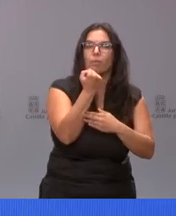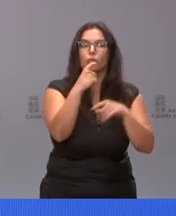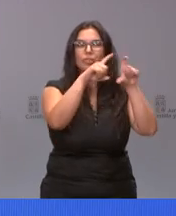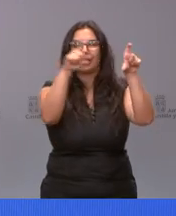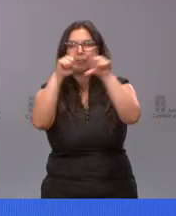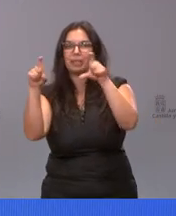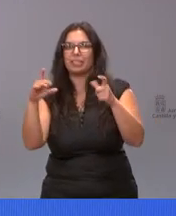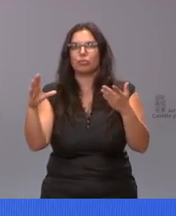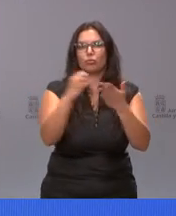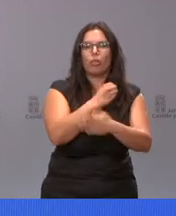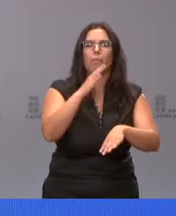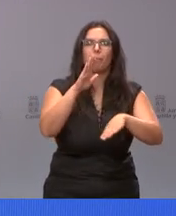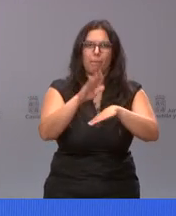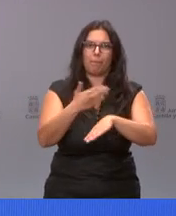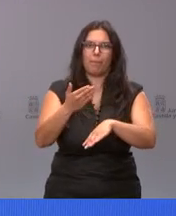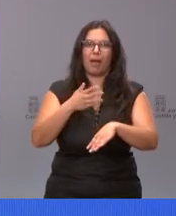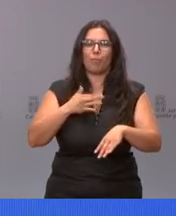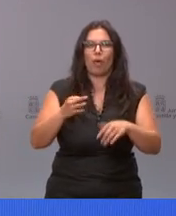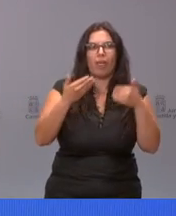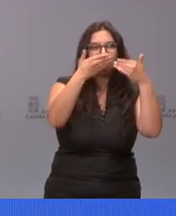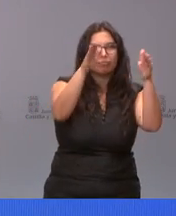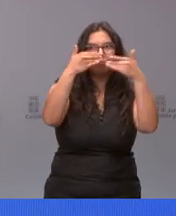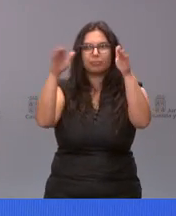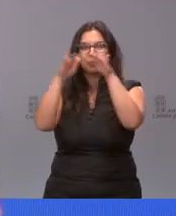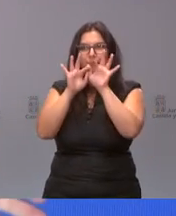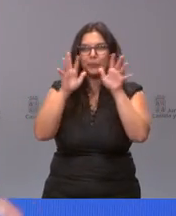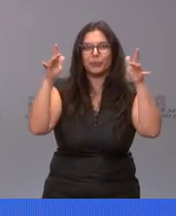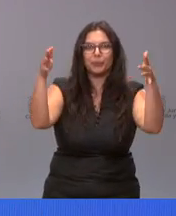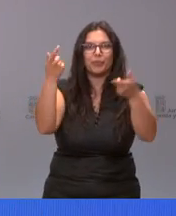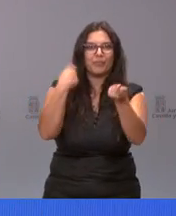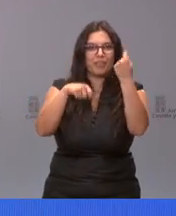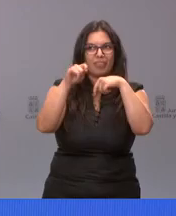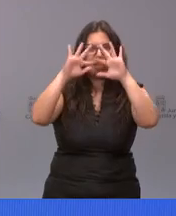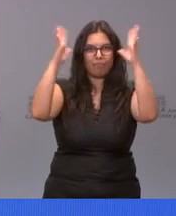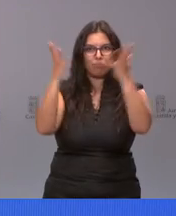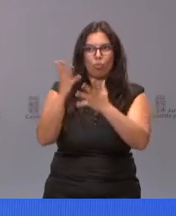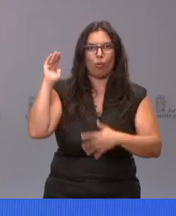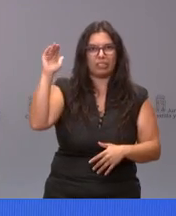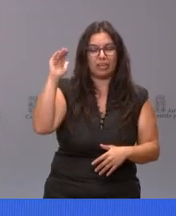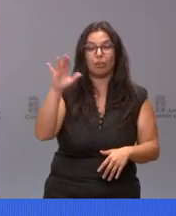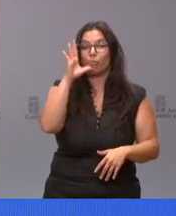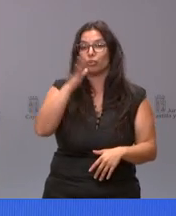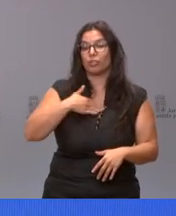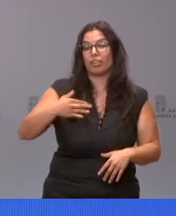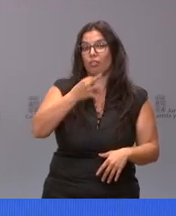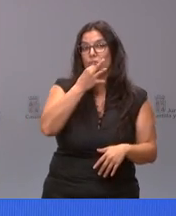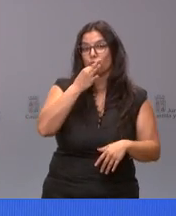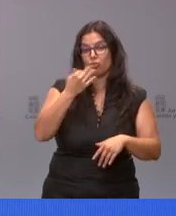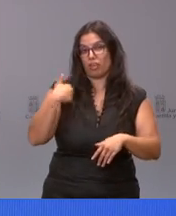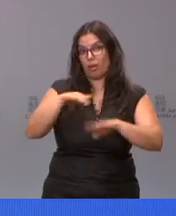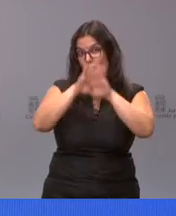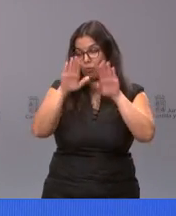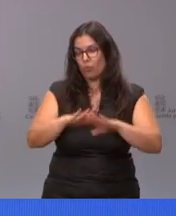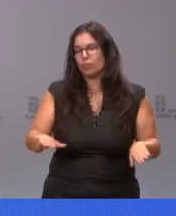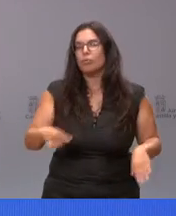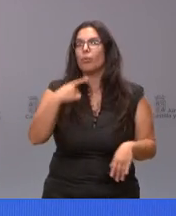las empresas para abrir las puertas al mercado exterior. Por eso, quiero que mis últimas palabras sean para invitar a todas